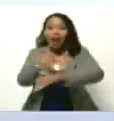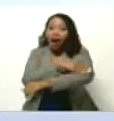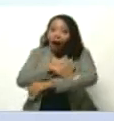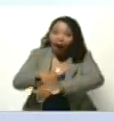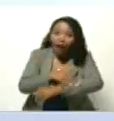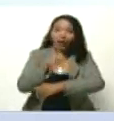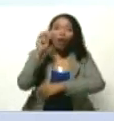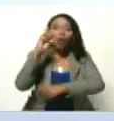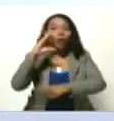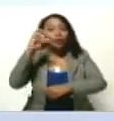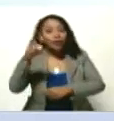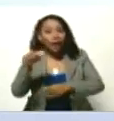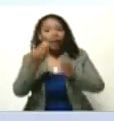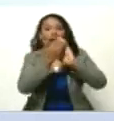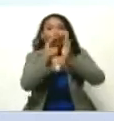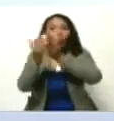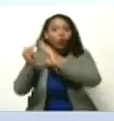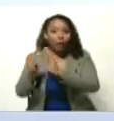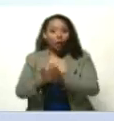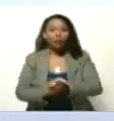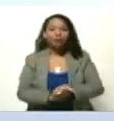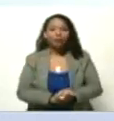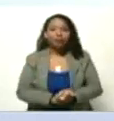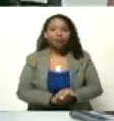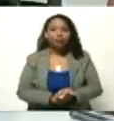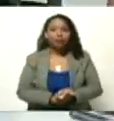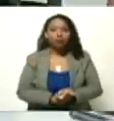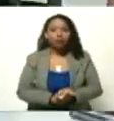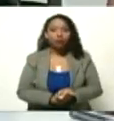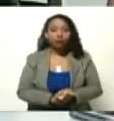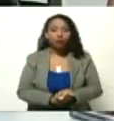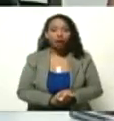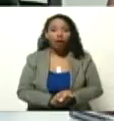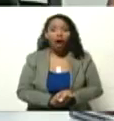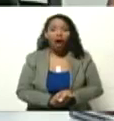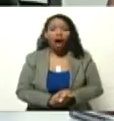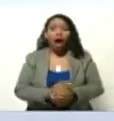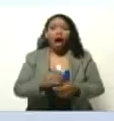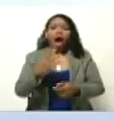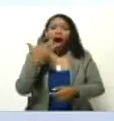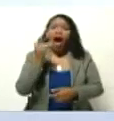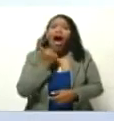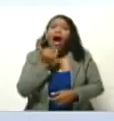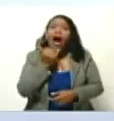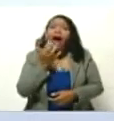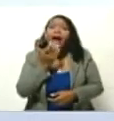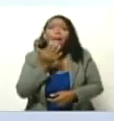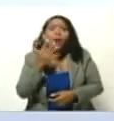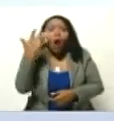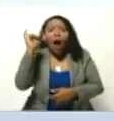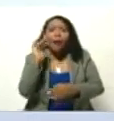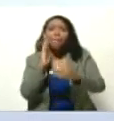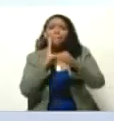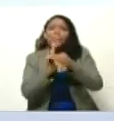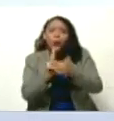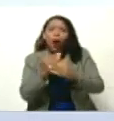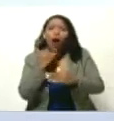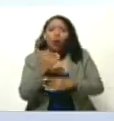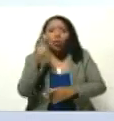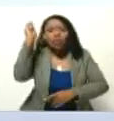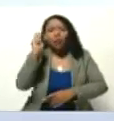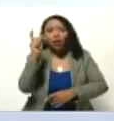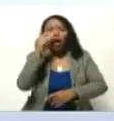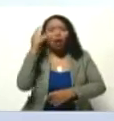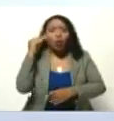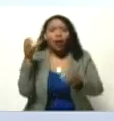en VCH y en comunidades. ¿Hay alguna restricción para los diputados, directores, delegados o miembros de equipos